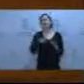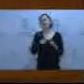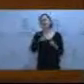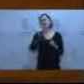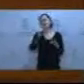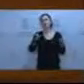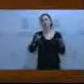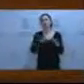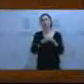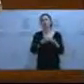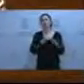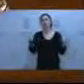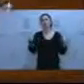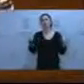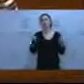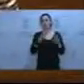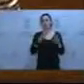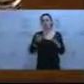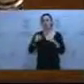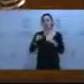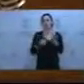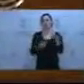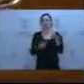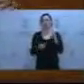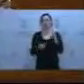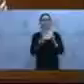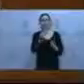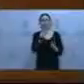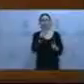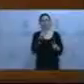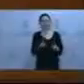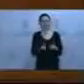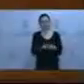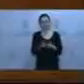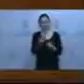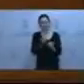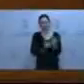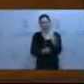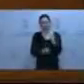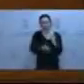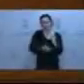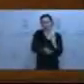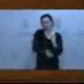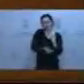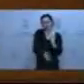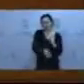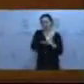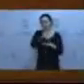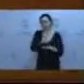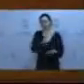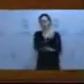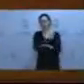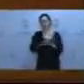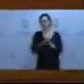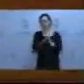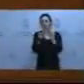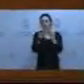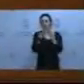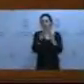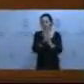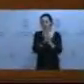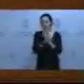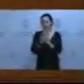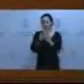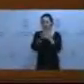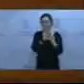ya no existe, pero que tiene dignos sucesores, dijeron que era un despropósito económico. La gratuidad de los libros de texto, que hay ya